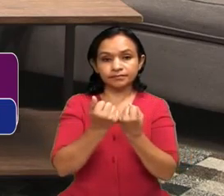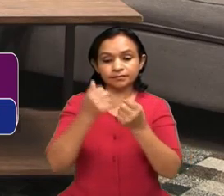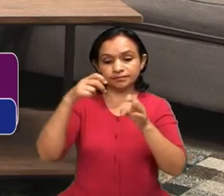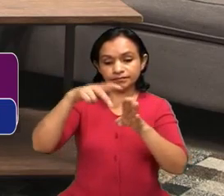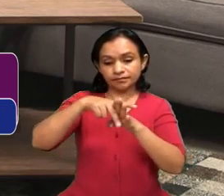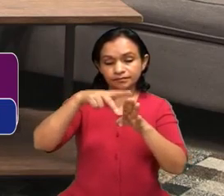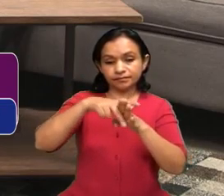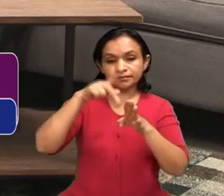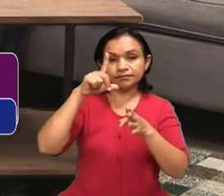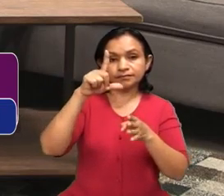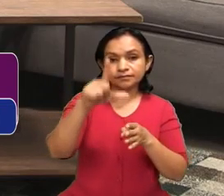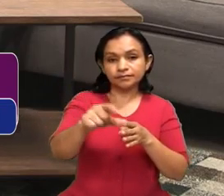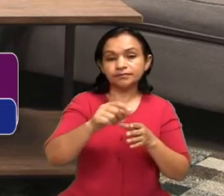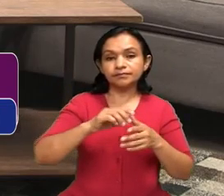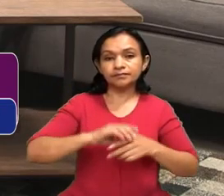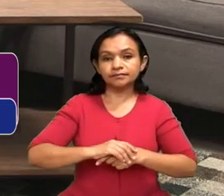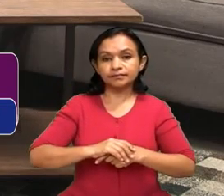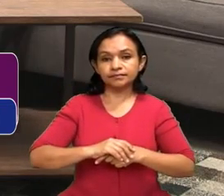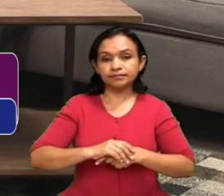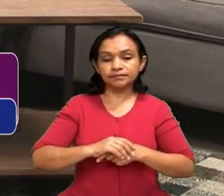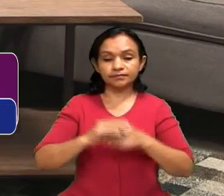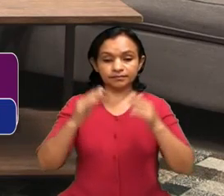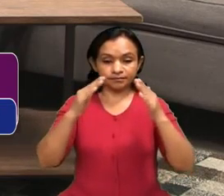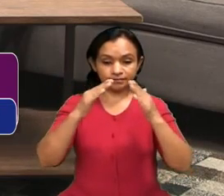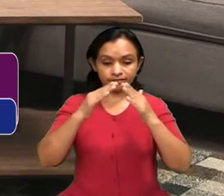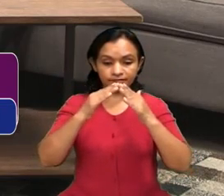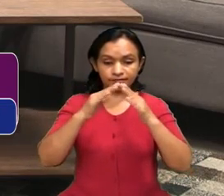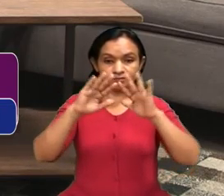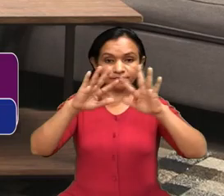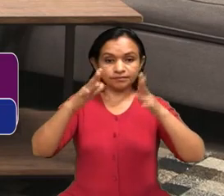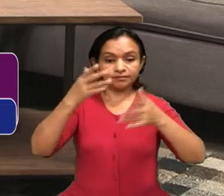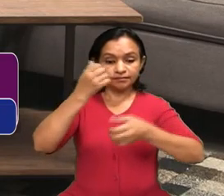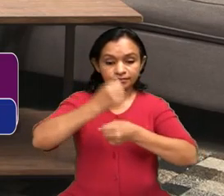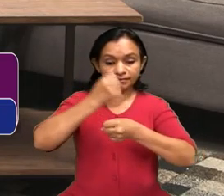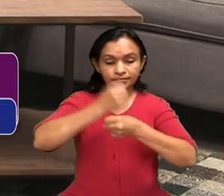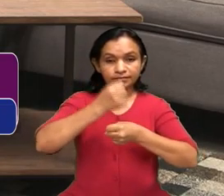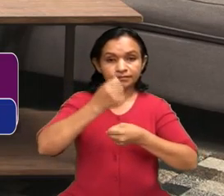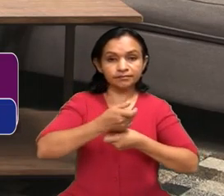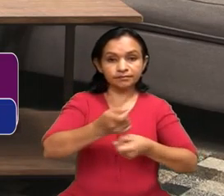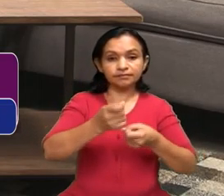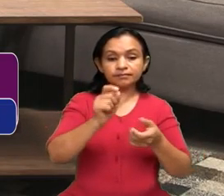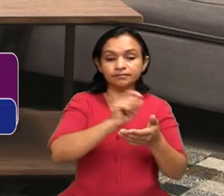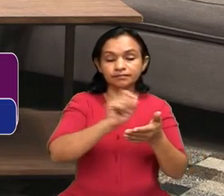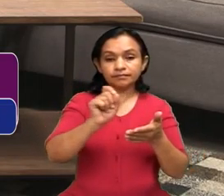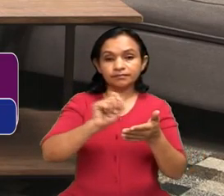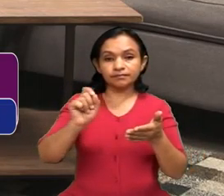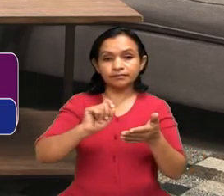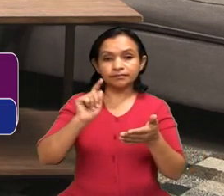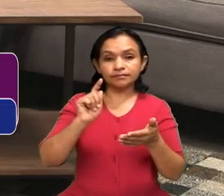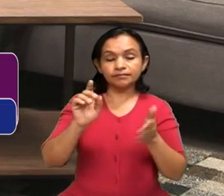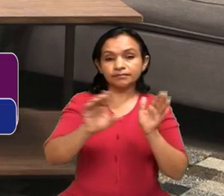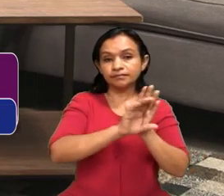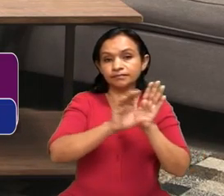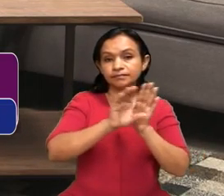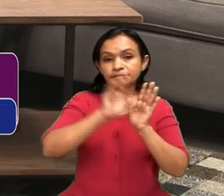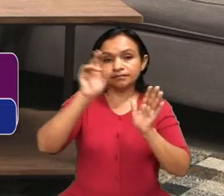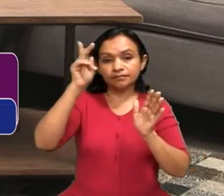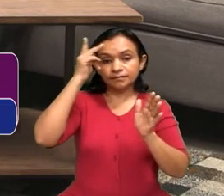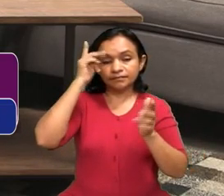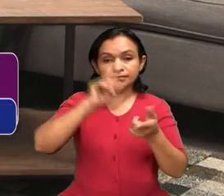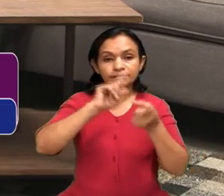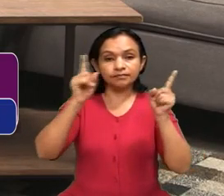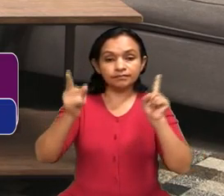campesinos, de amas de casa. Y salió esa constitución que todavía, a pesar de sus reformas,